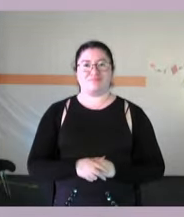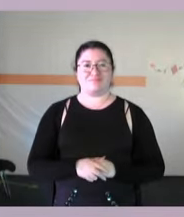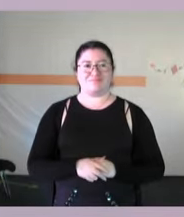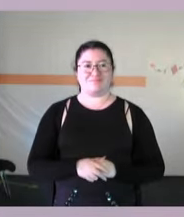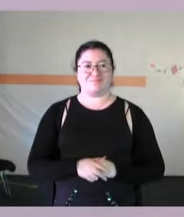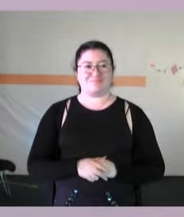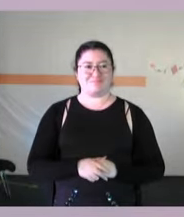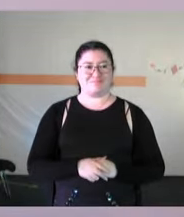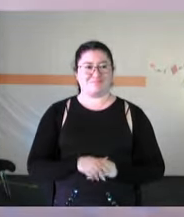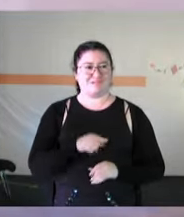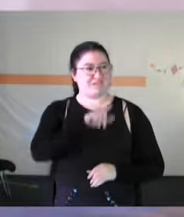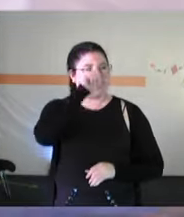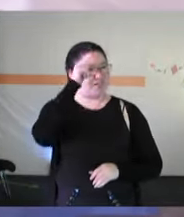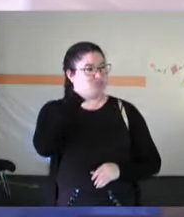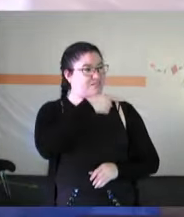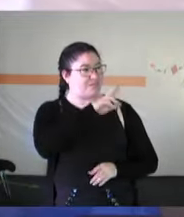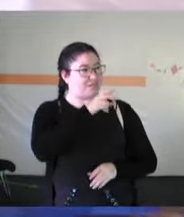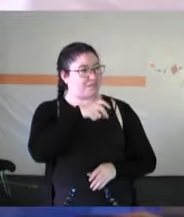pinche loca.